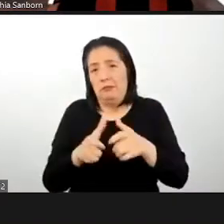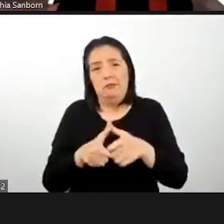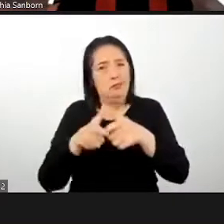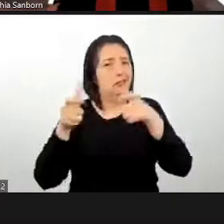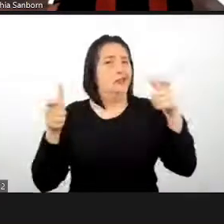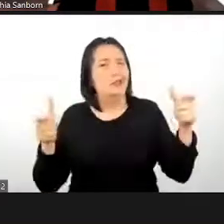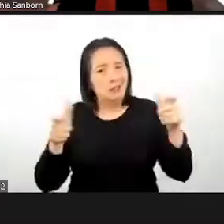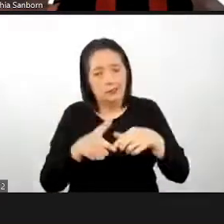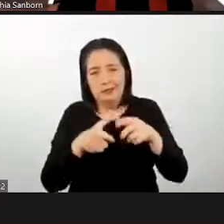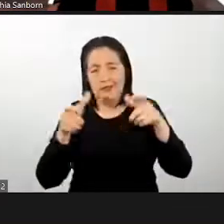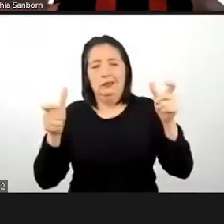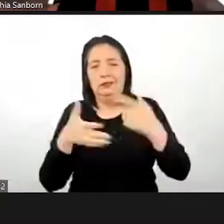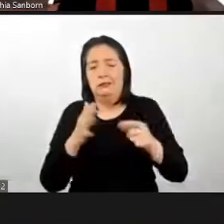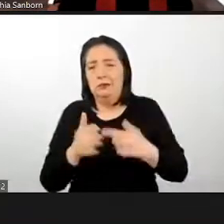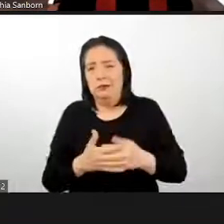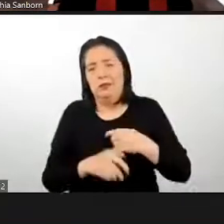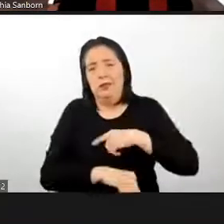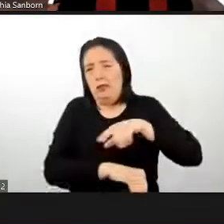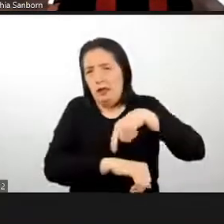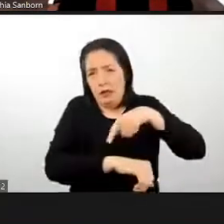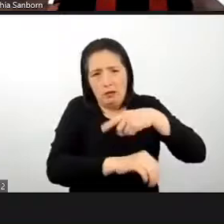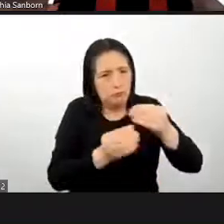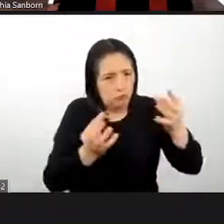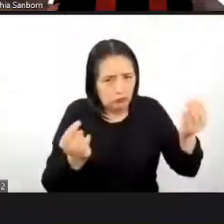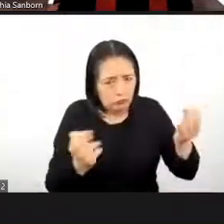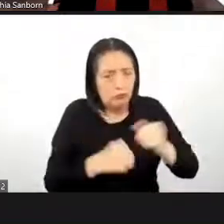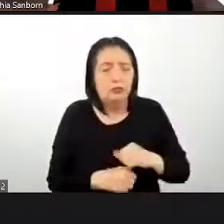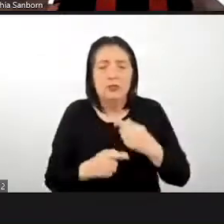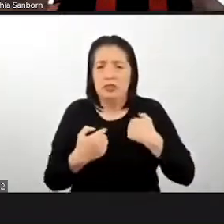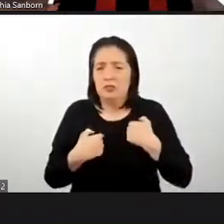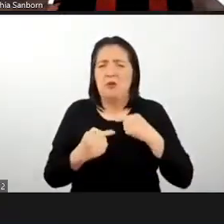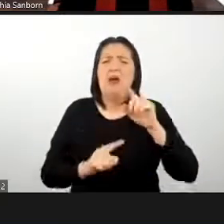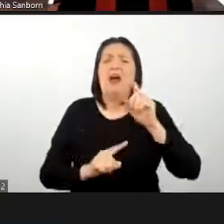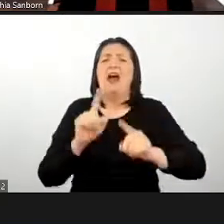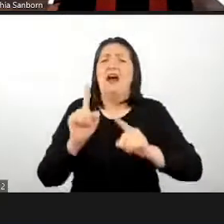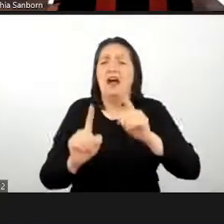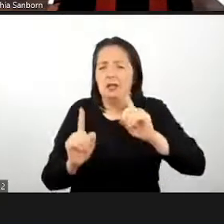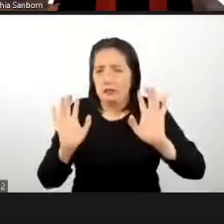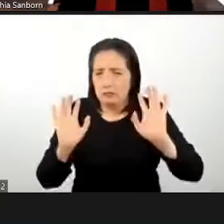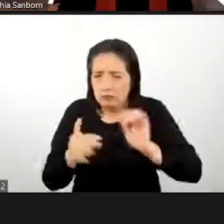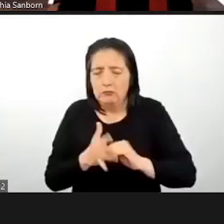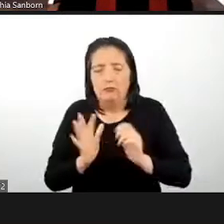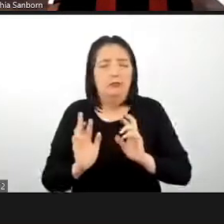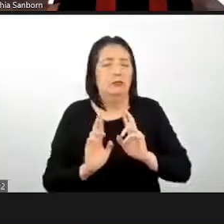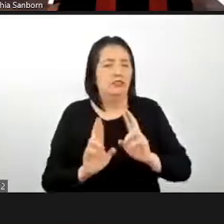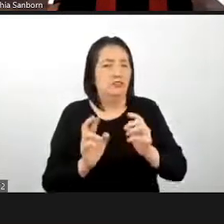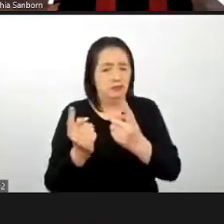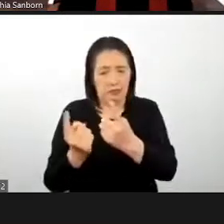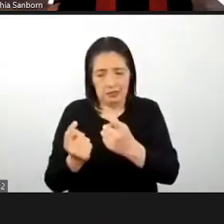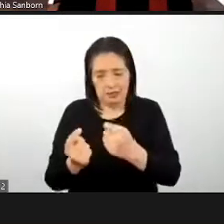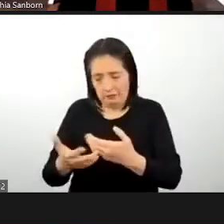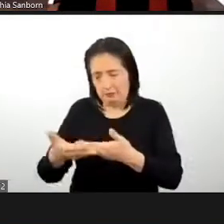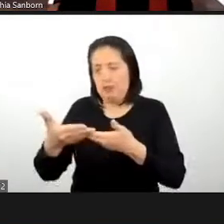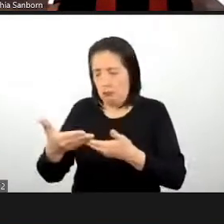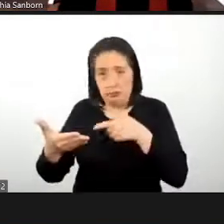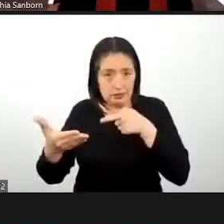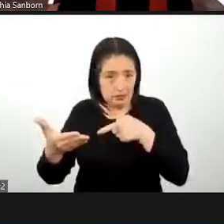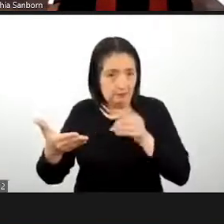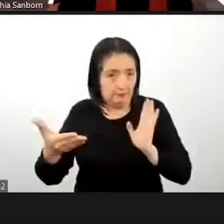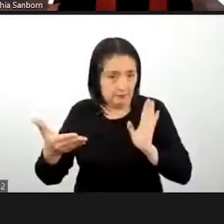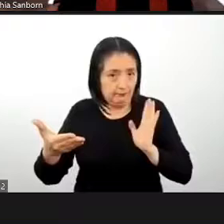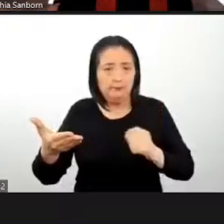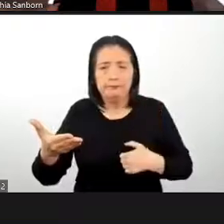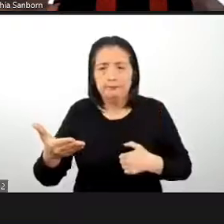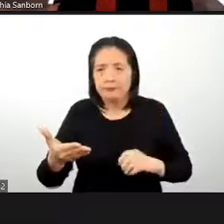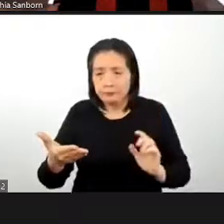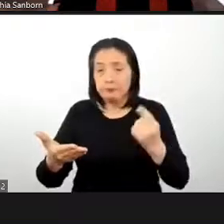amplísimo, da para mucho tiempo. Y yo voy a dar algunas pinceladas sobre las cuestiones que aquí se nos plantean, ¿no?